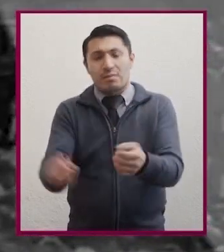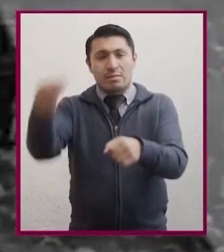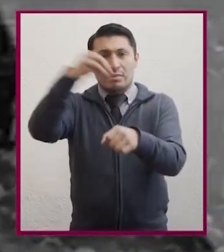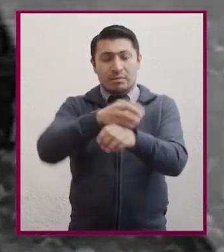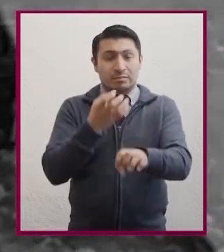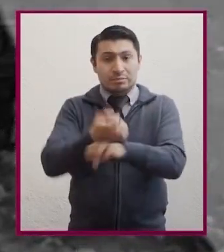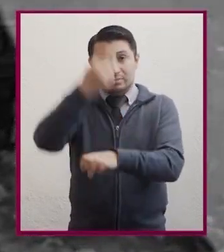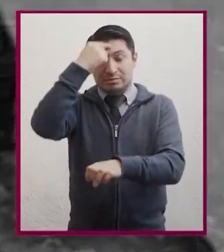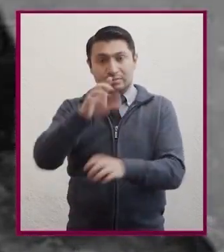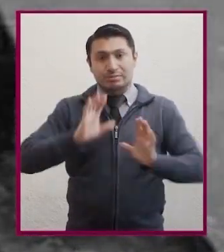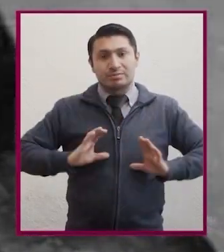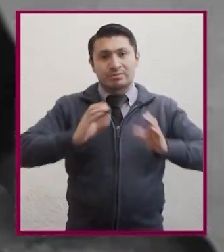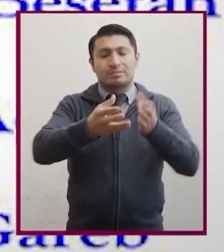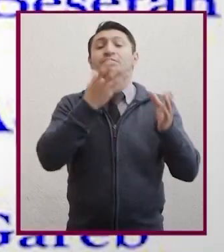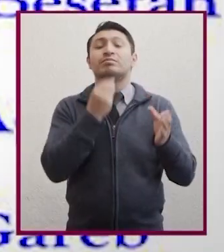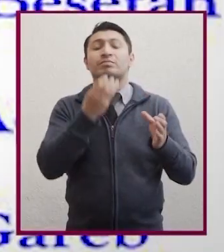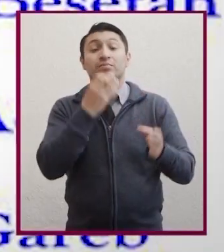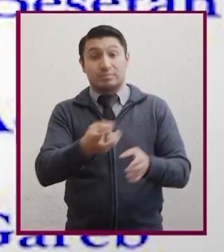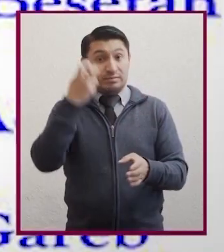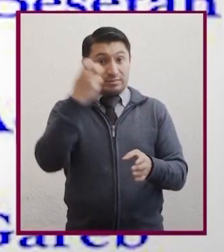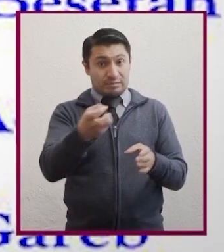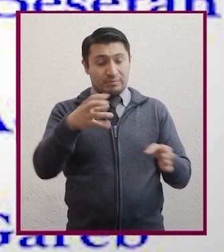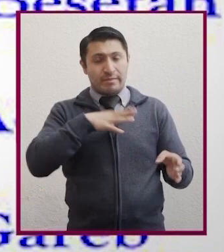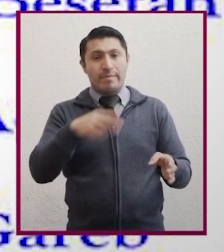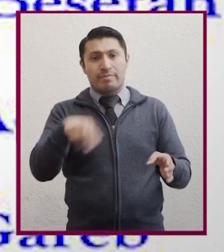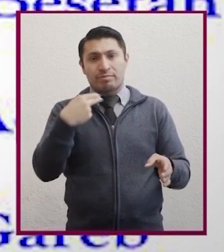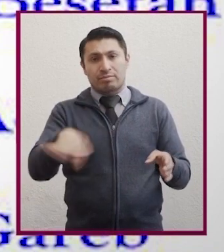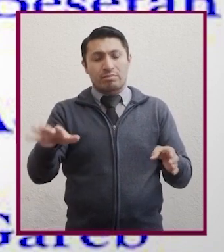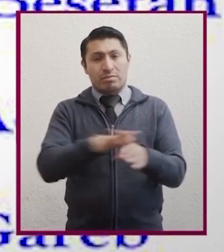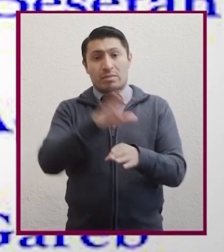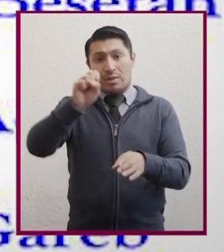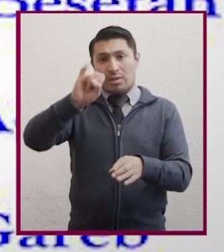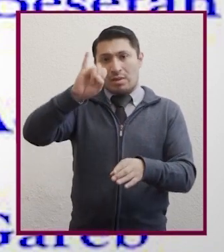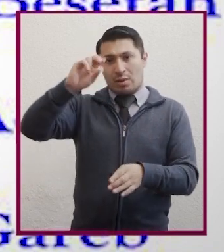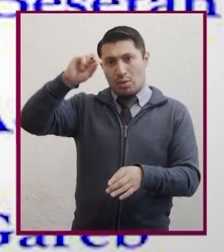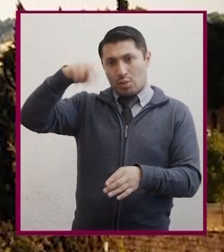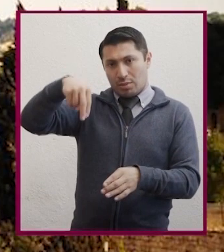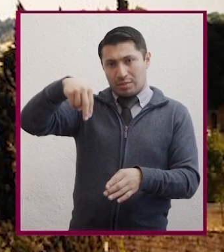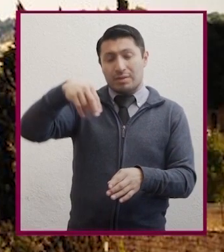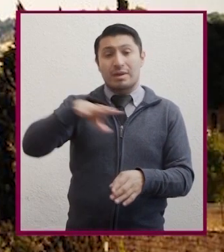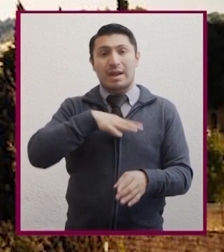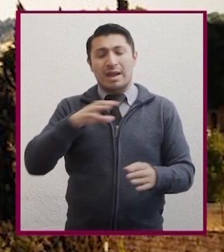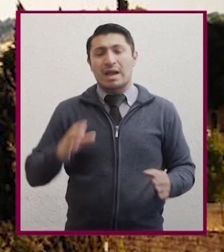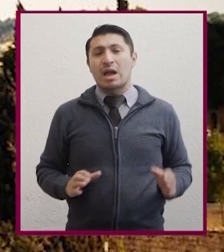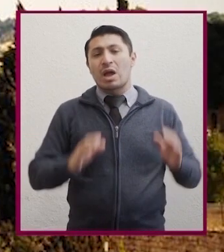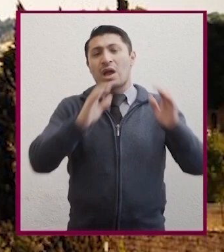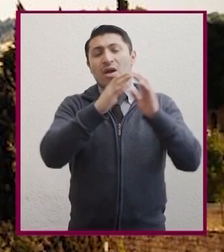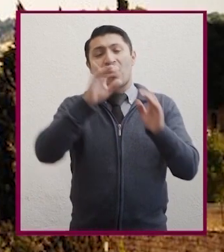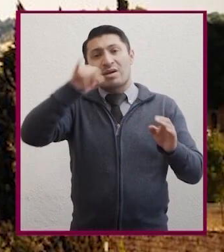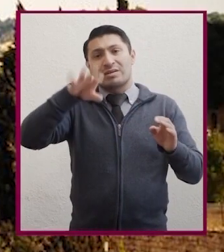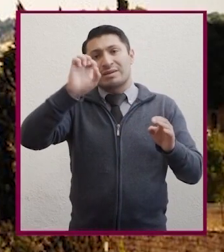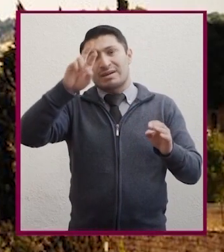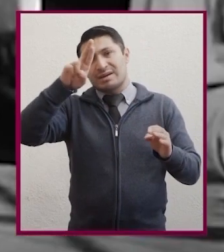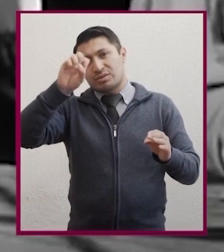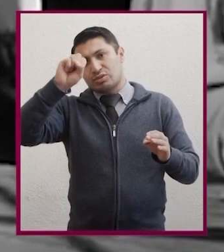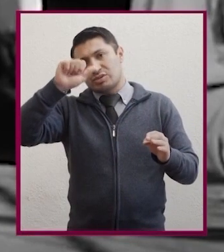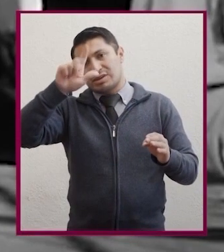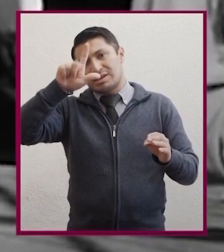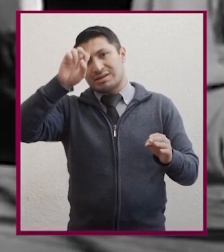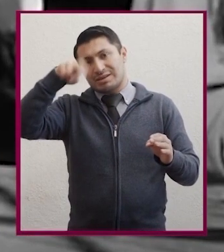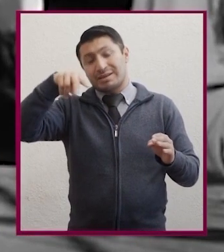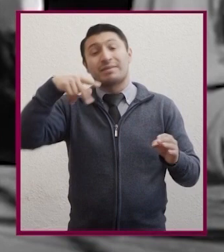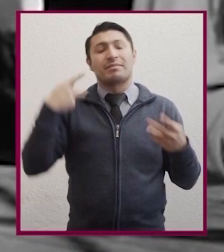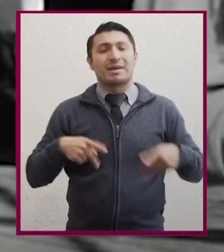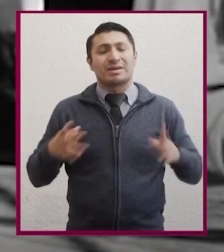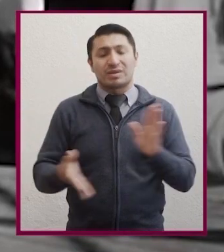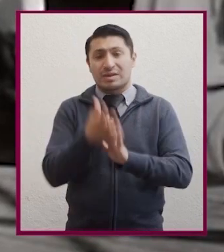un Estado para el pueblo judío. Justamente toma su nombre de Sion, el nombre de una colina en Jerusalén. Sus fundadores consideraban